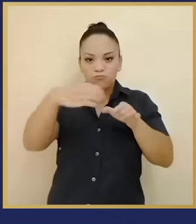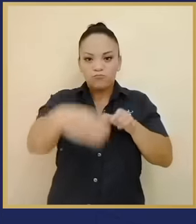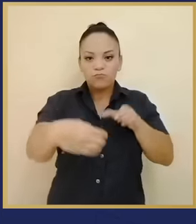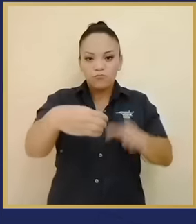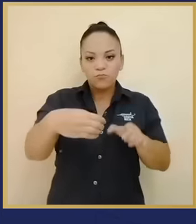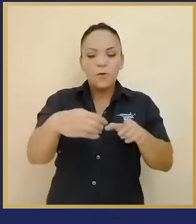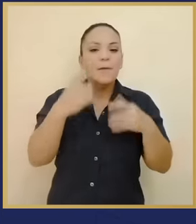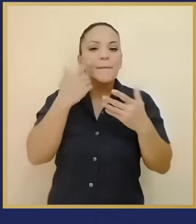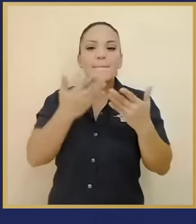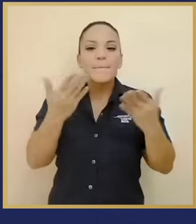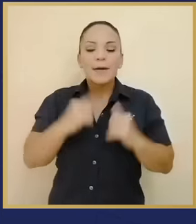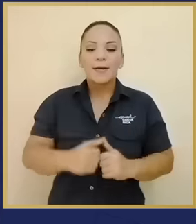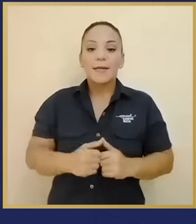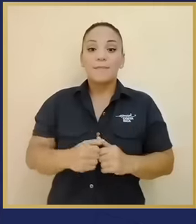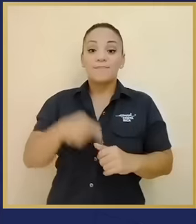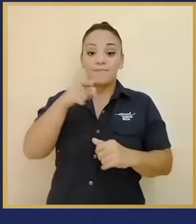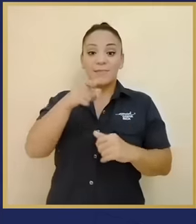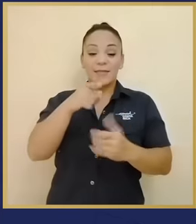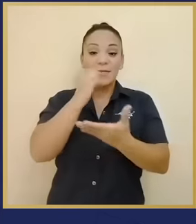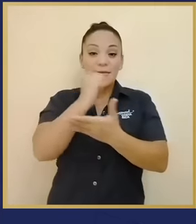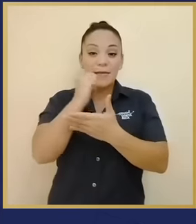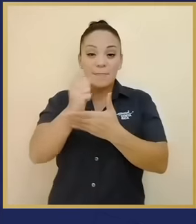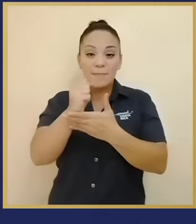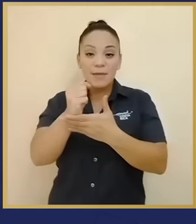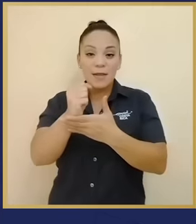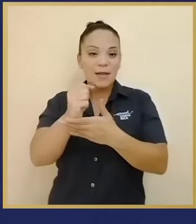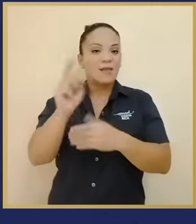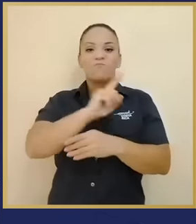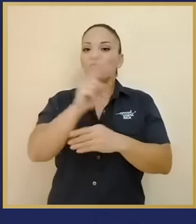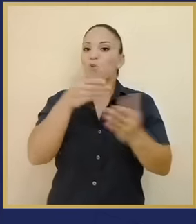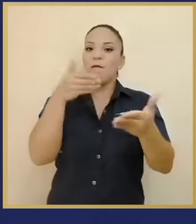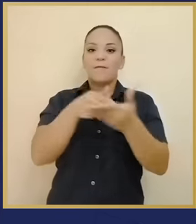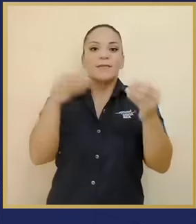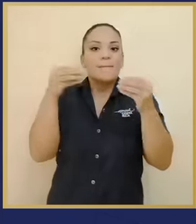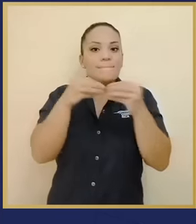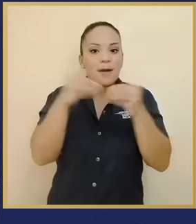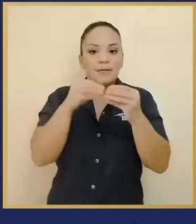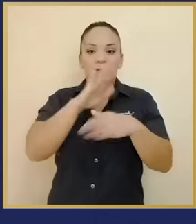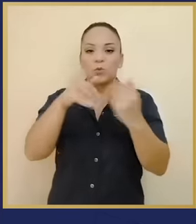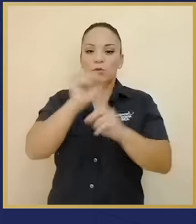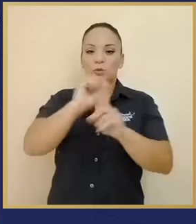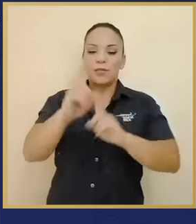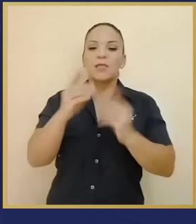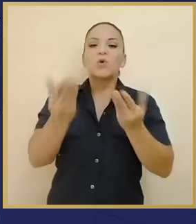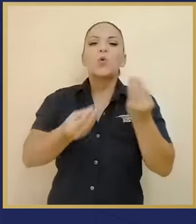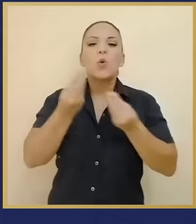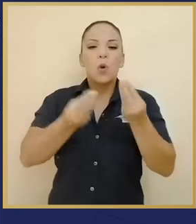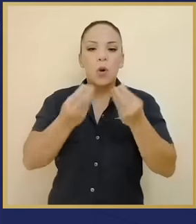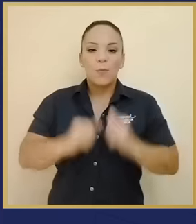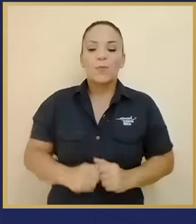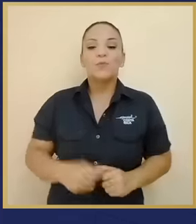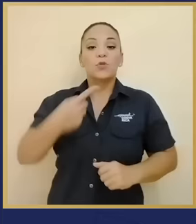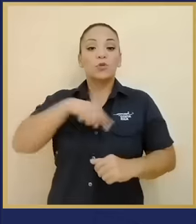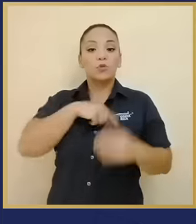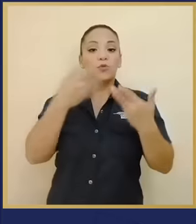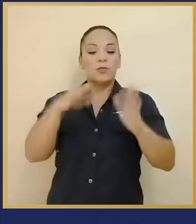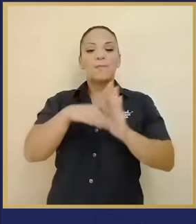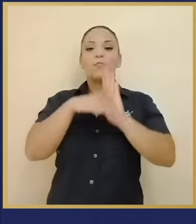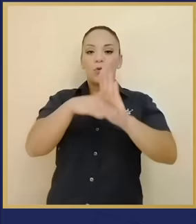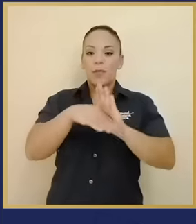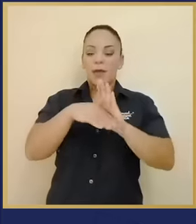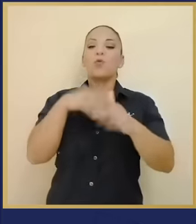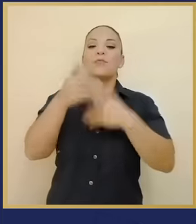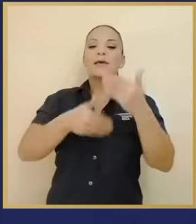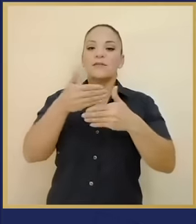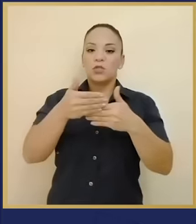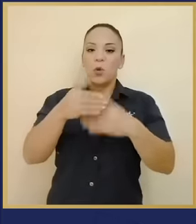conjunta para que el peso de la criminalidad no nos afecte a todos como sociedad. ¿Cómo lo haremos? Hemos desarrollado un